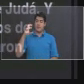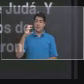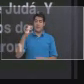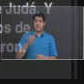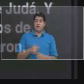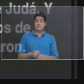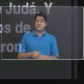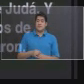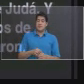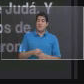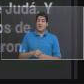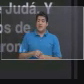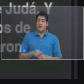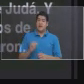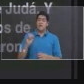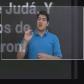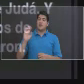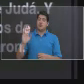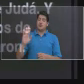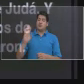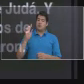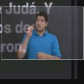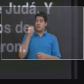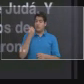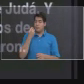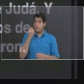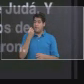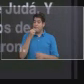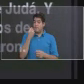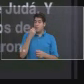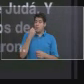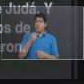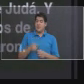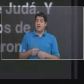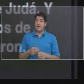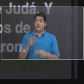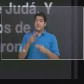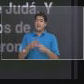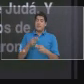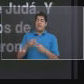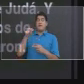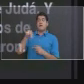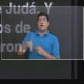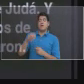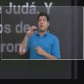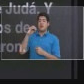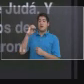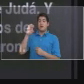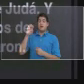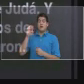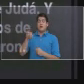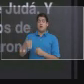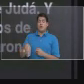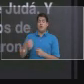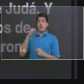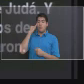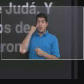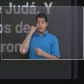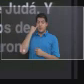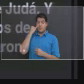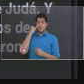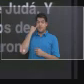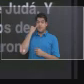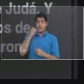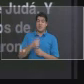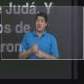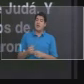aquí. Perdón, que yo sé que ustedes lo sienten bien fresco, pero yo estoy batallando todavía. Prefiero el calor.